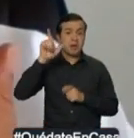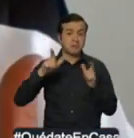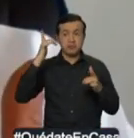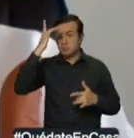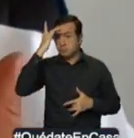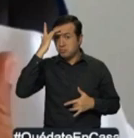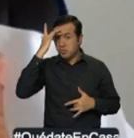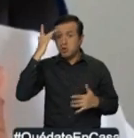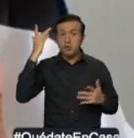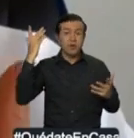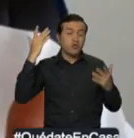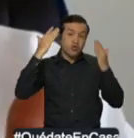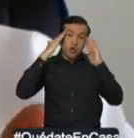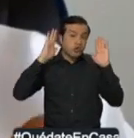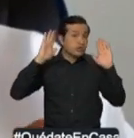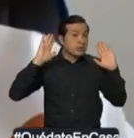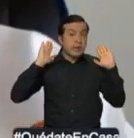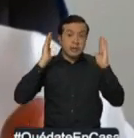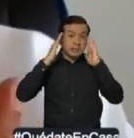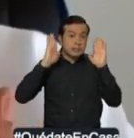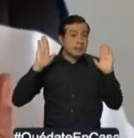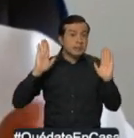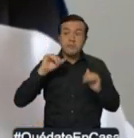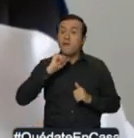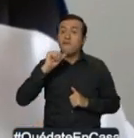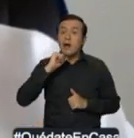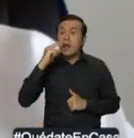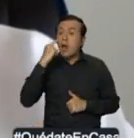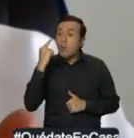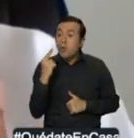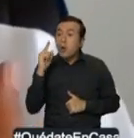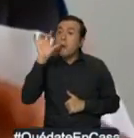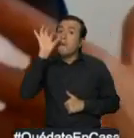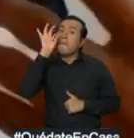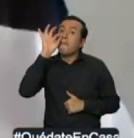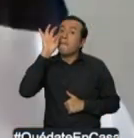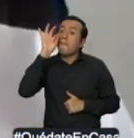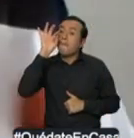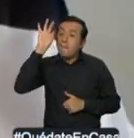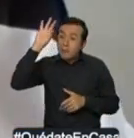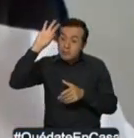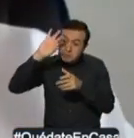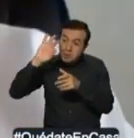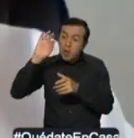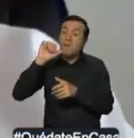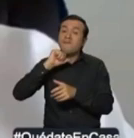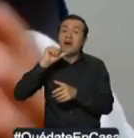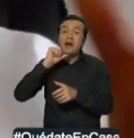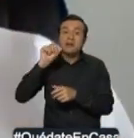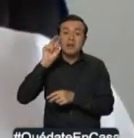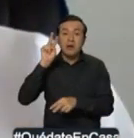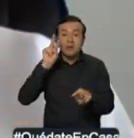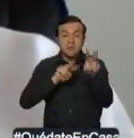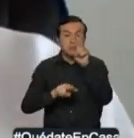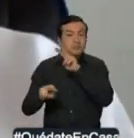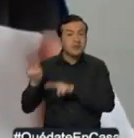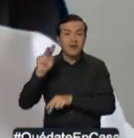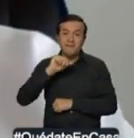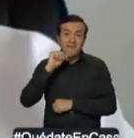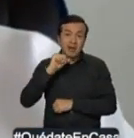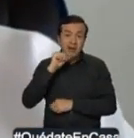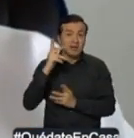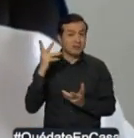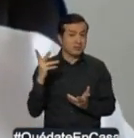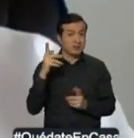casos que no los tenemos registrados porque no han sido sometidos a prueba diagnóstica en muchos de los casos hay